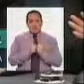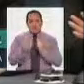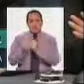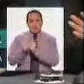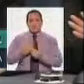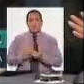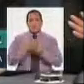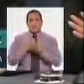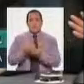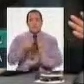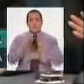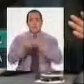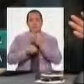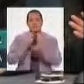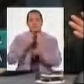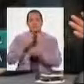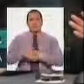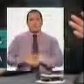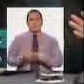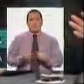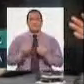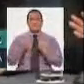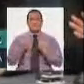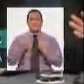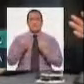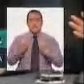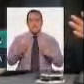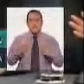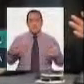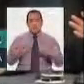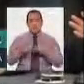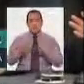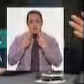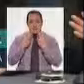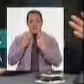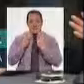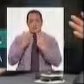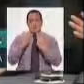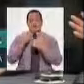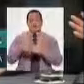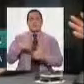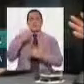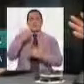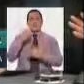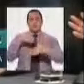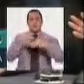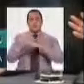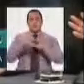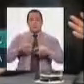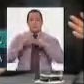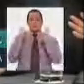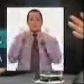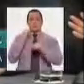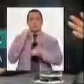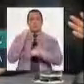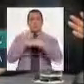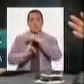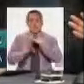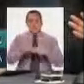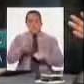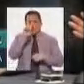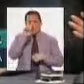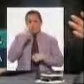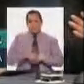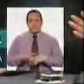de verificación de información para que lo que sucede en el fuero interno, en la instancia interna del